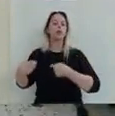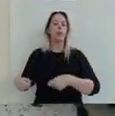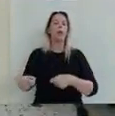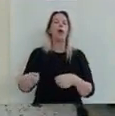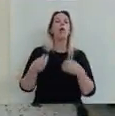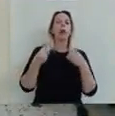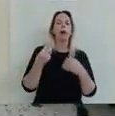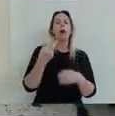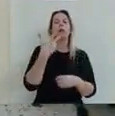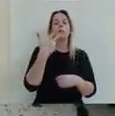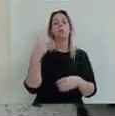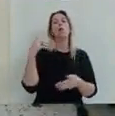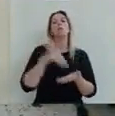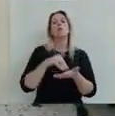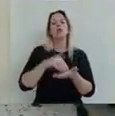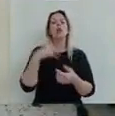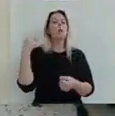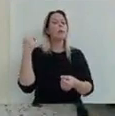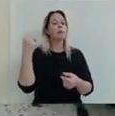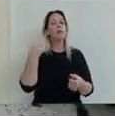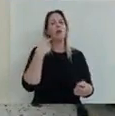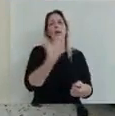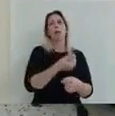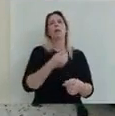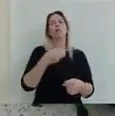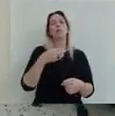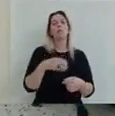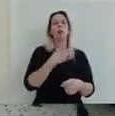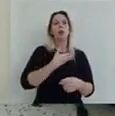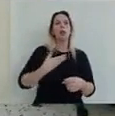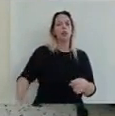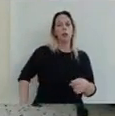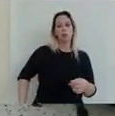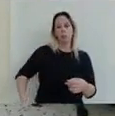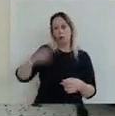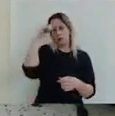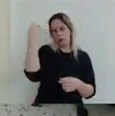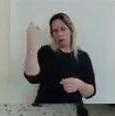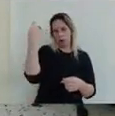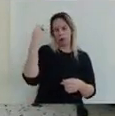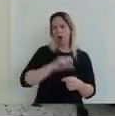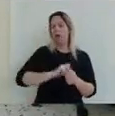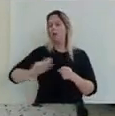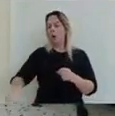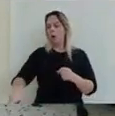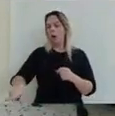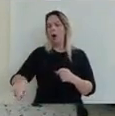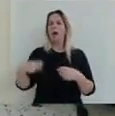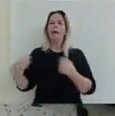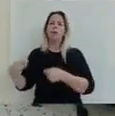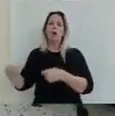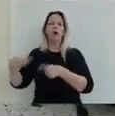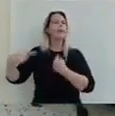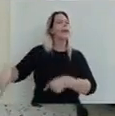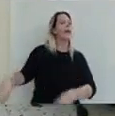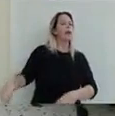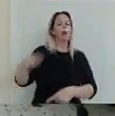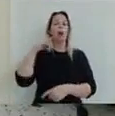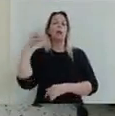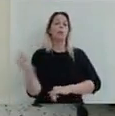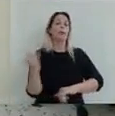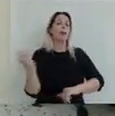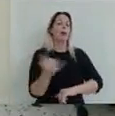2, comuníquese, regístrese, publíquese y oportunamente recíbese. Firmado por los señores concejales Ferreira Damé,